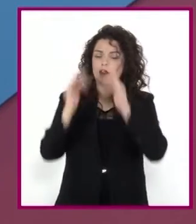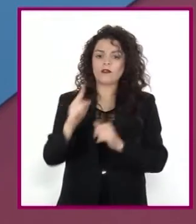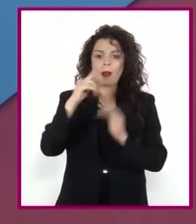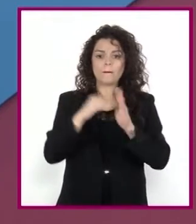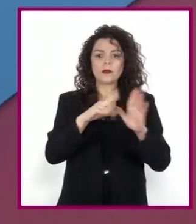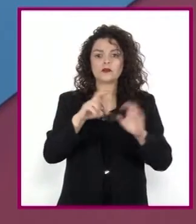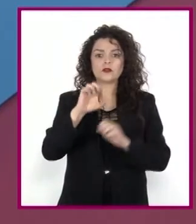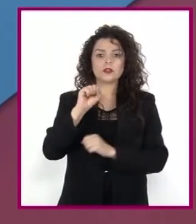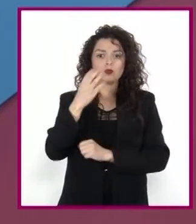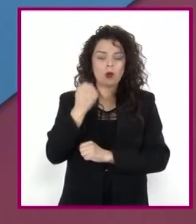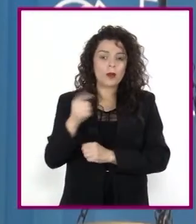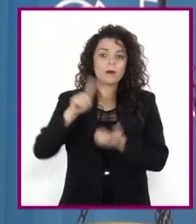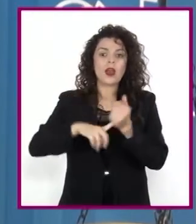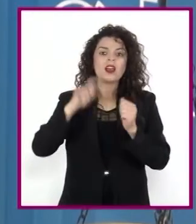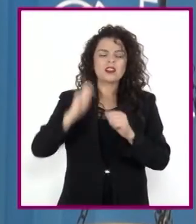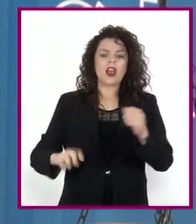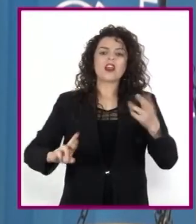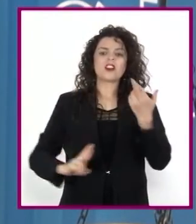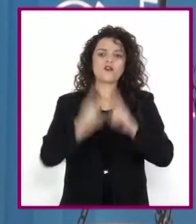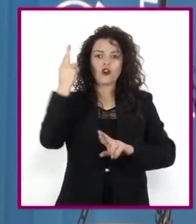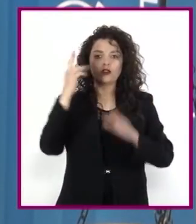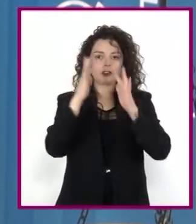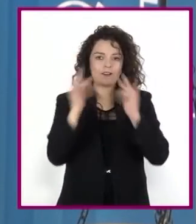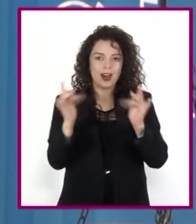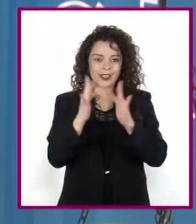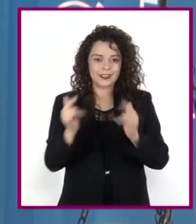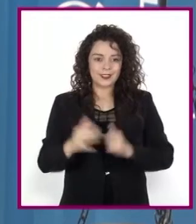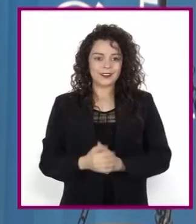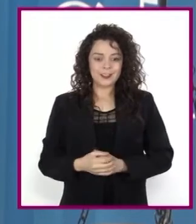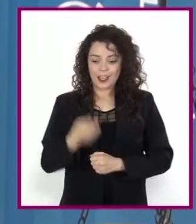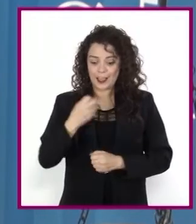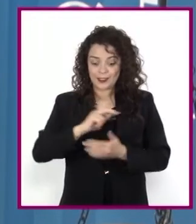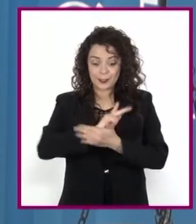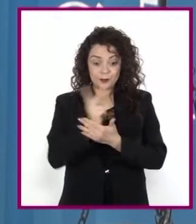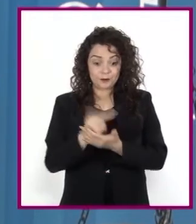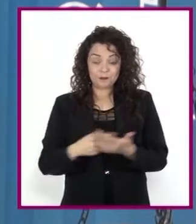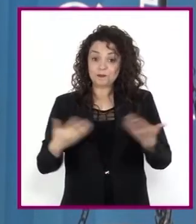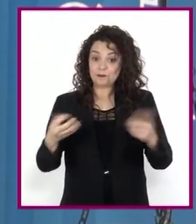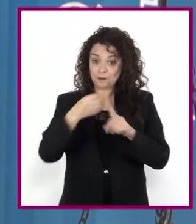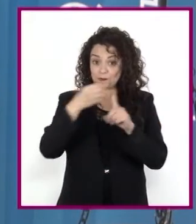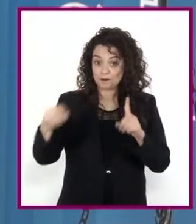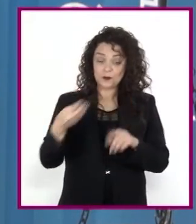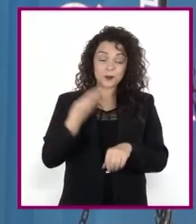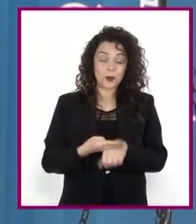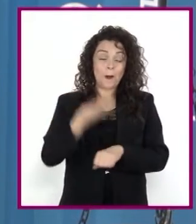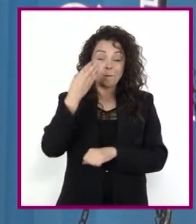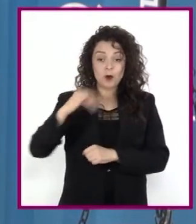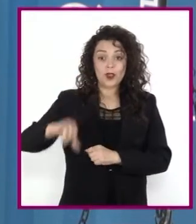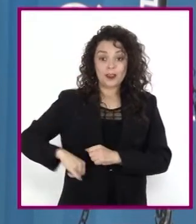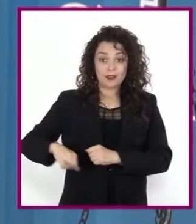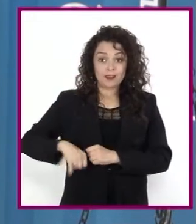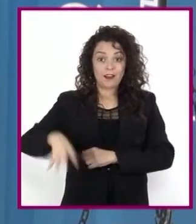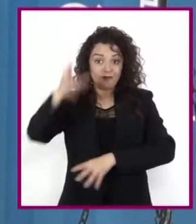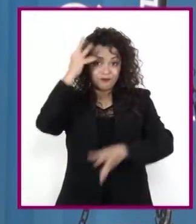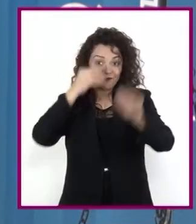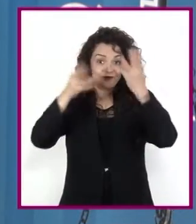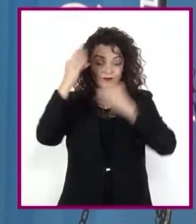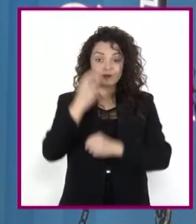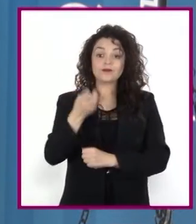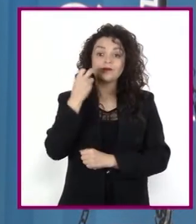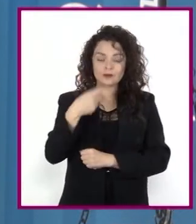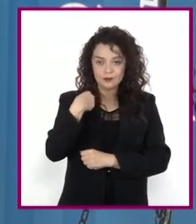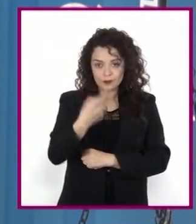la Revolución Francesa. Esta sesión ha sido muy productiva y por ello es recomendable